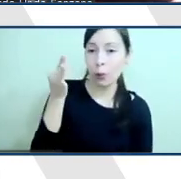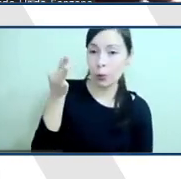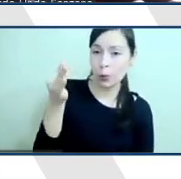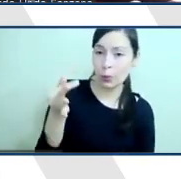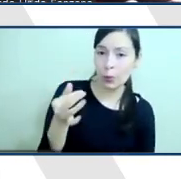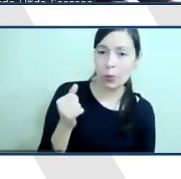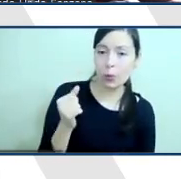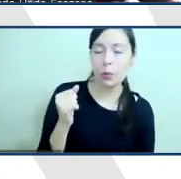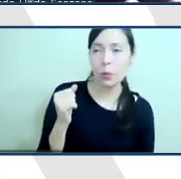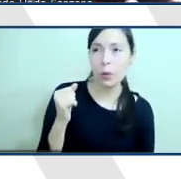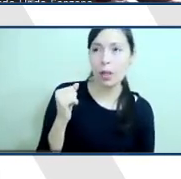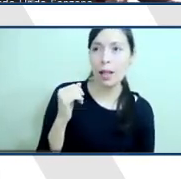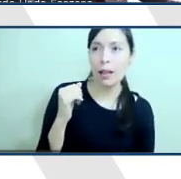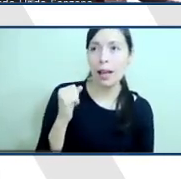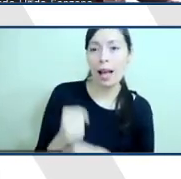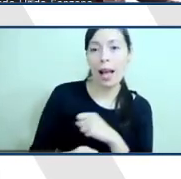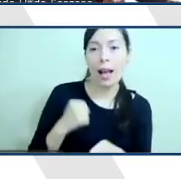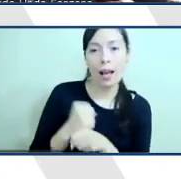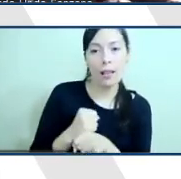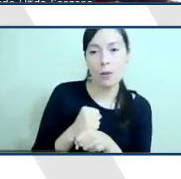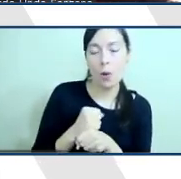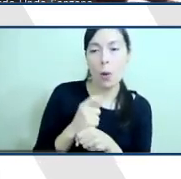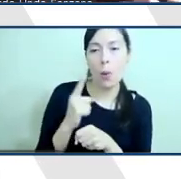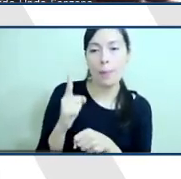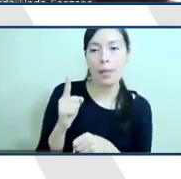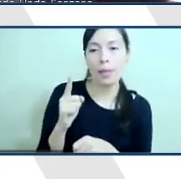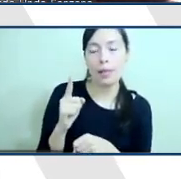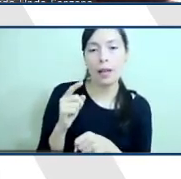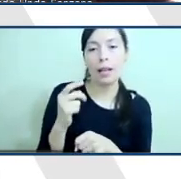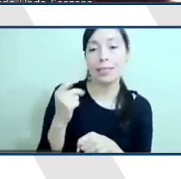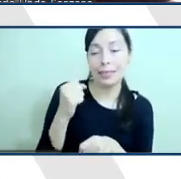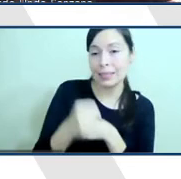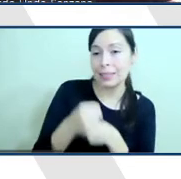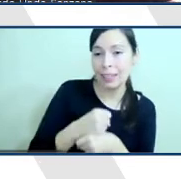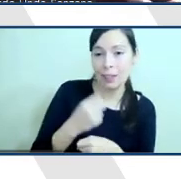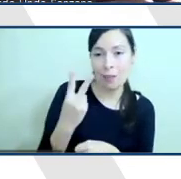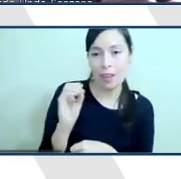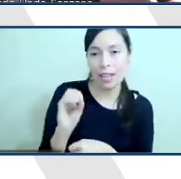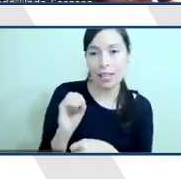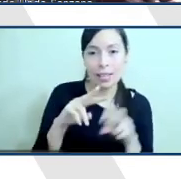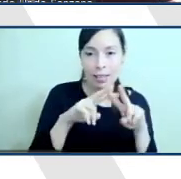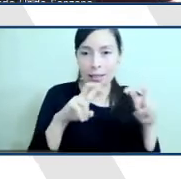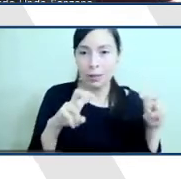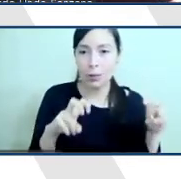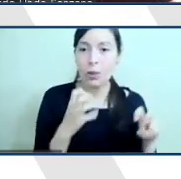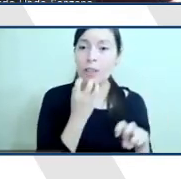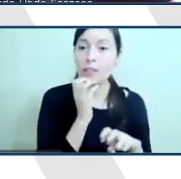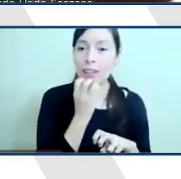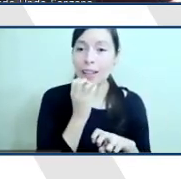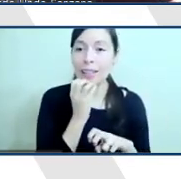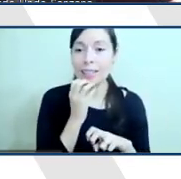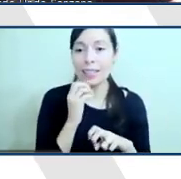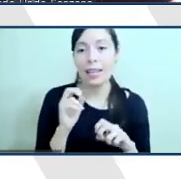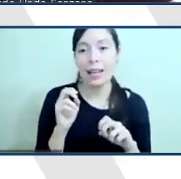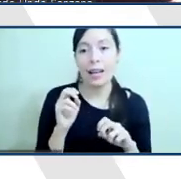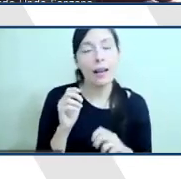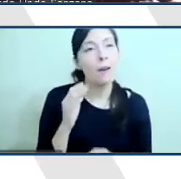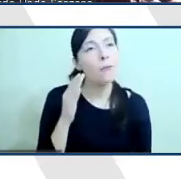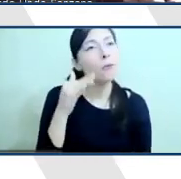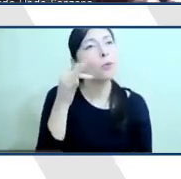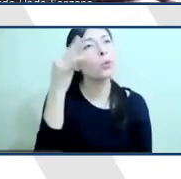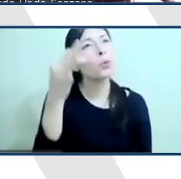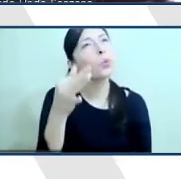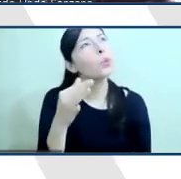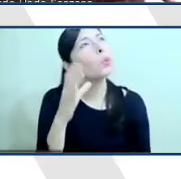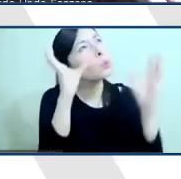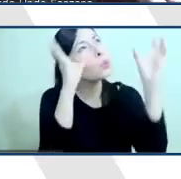siglo XX hubiera habido estudios que se hubieran hecho en la región de Antofagasta respecto al potencial que tenía para la astronomía y que esto